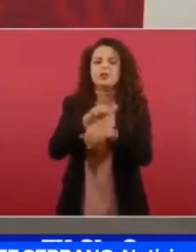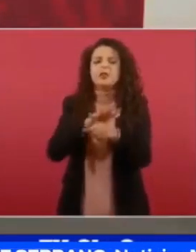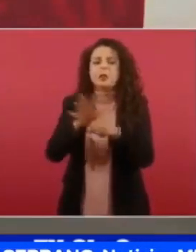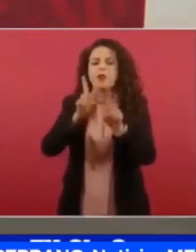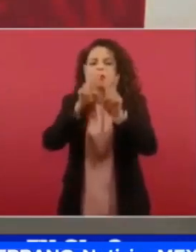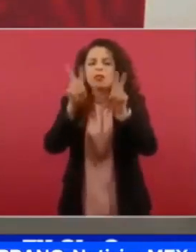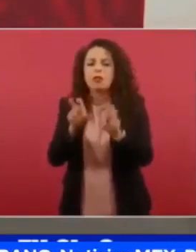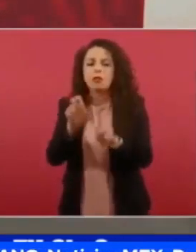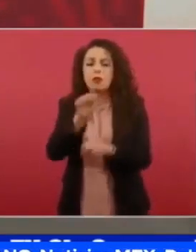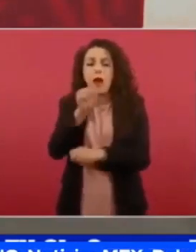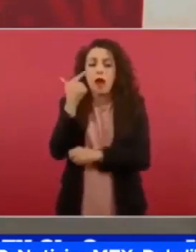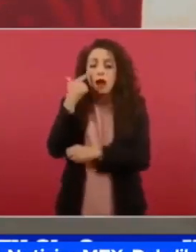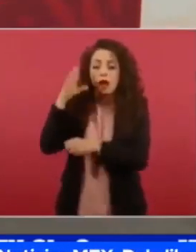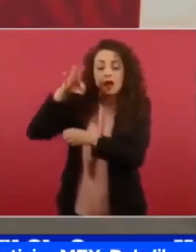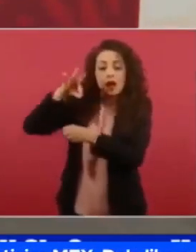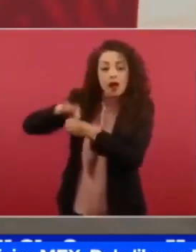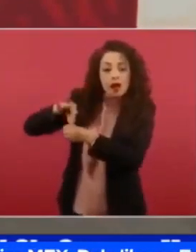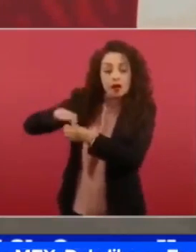pero yo